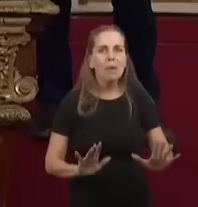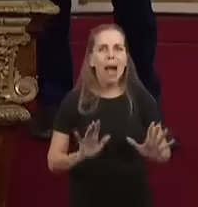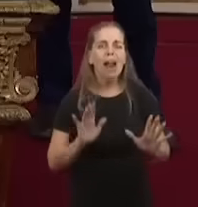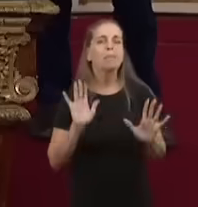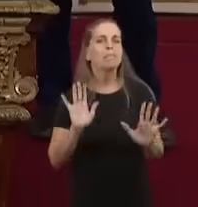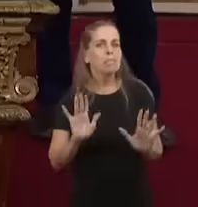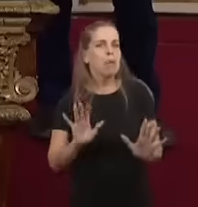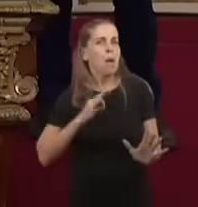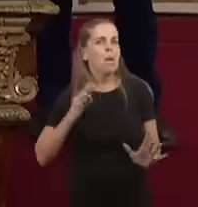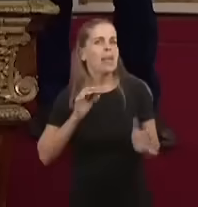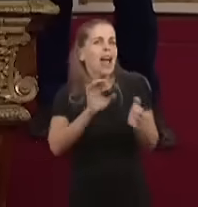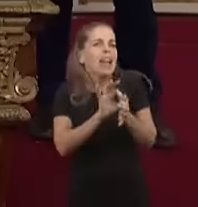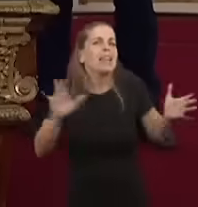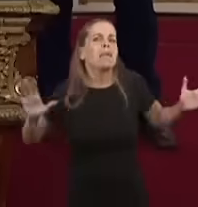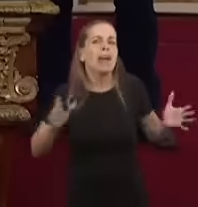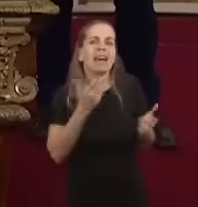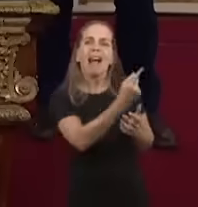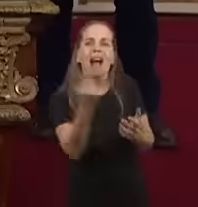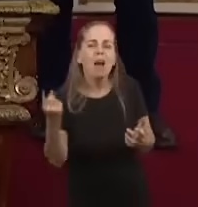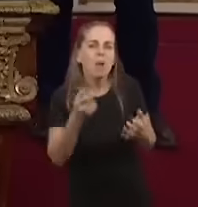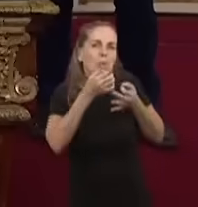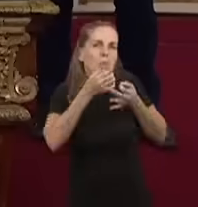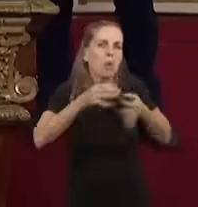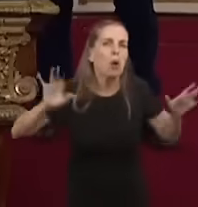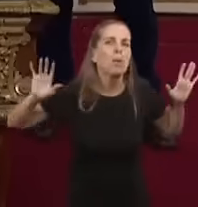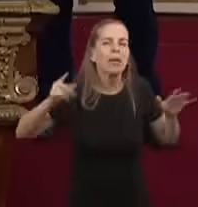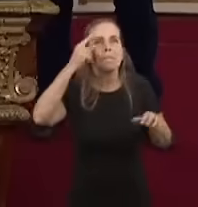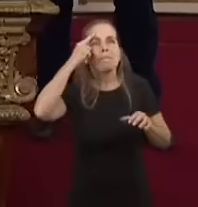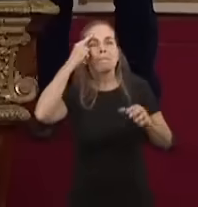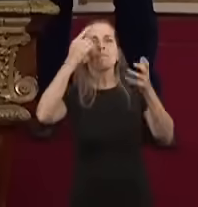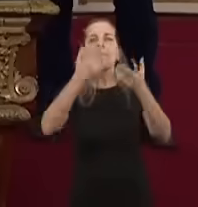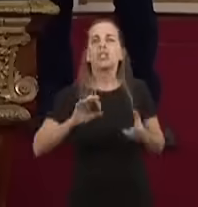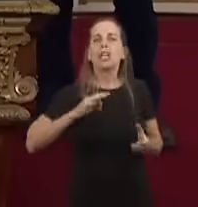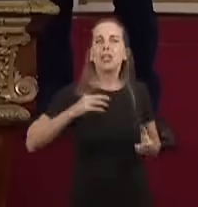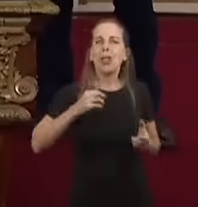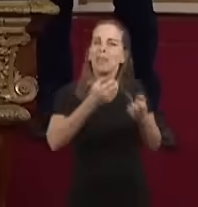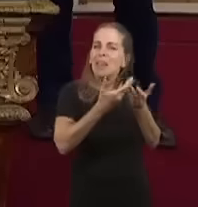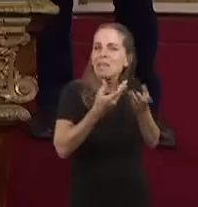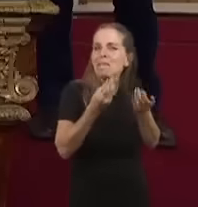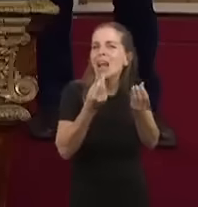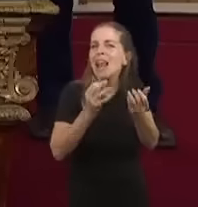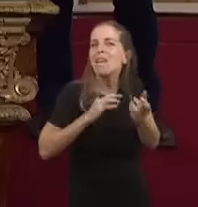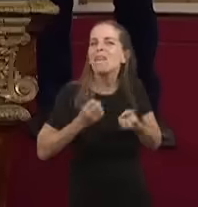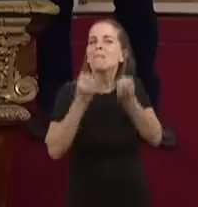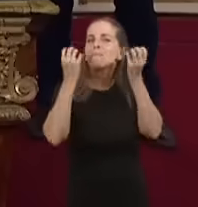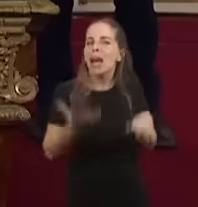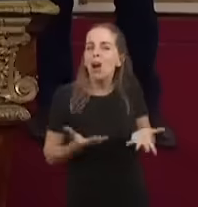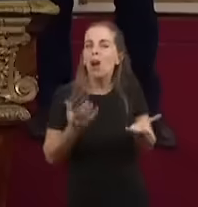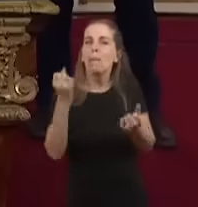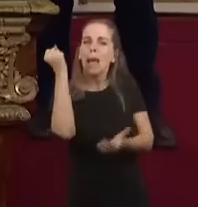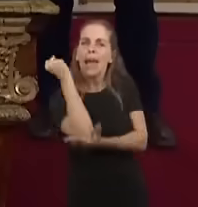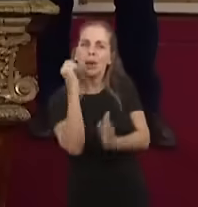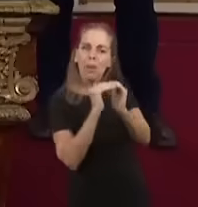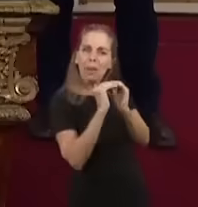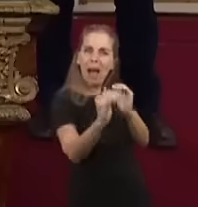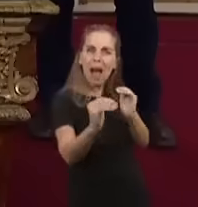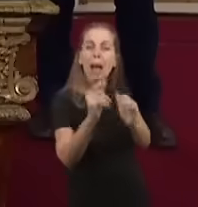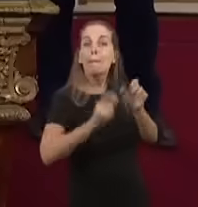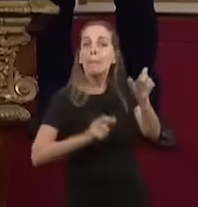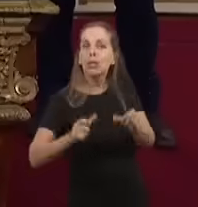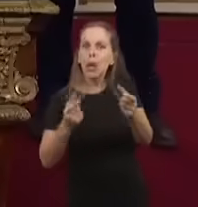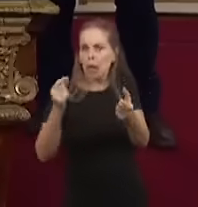ejercicio pleno de su libertad y llevar adelante su proyecto de vida una economía estable para que los argentinos puedan ahorrar y proyectar sus